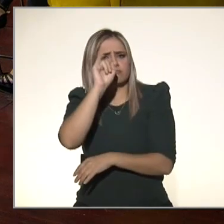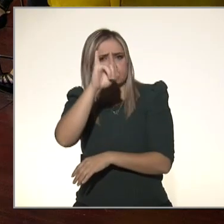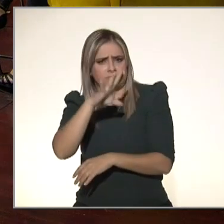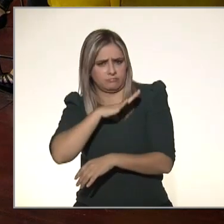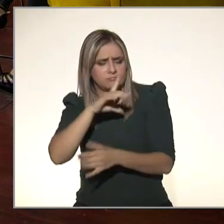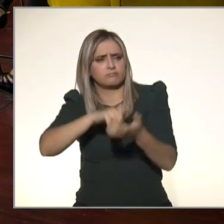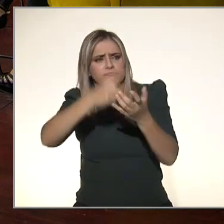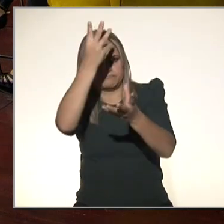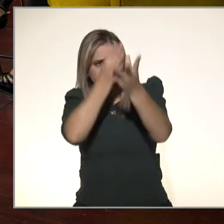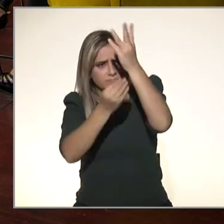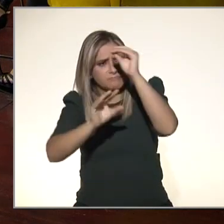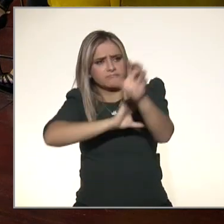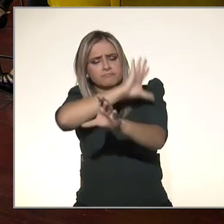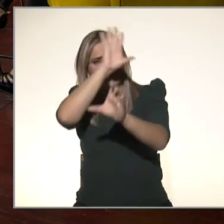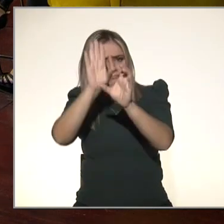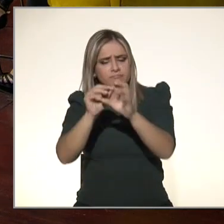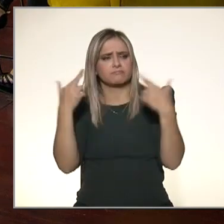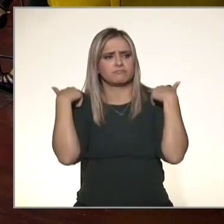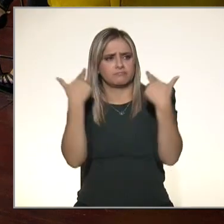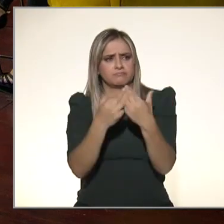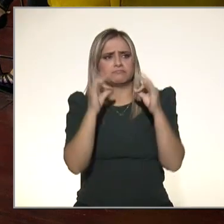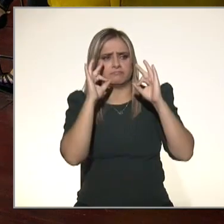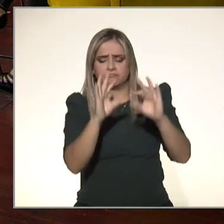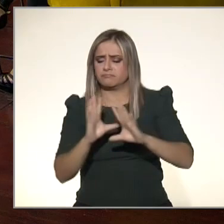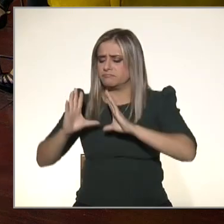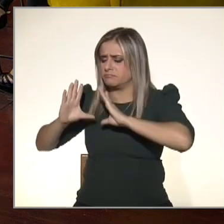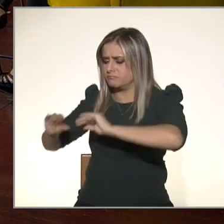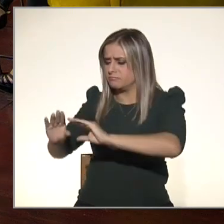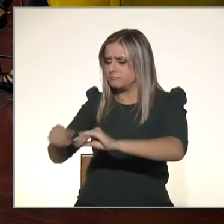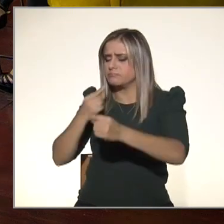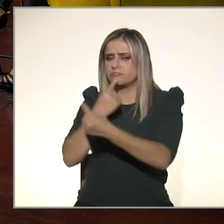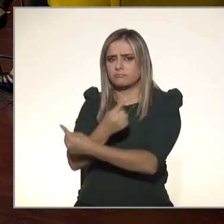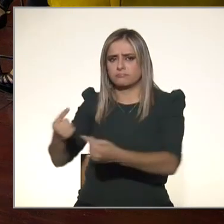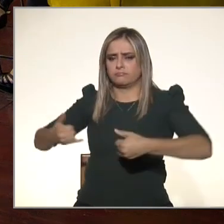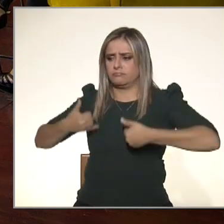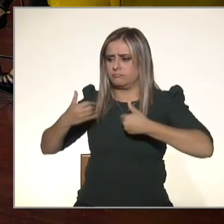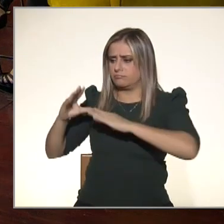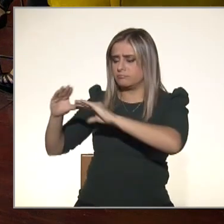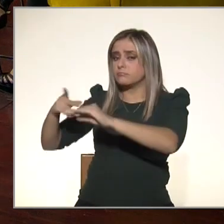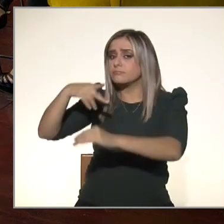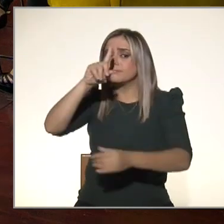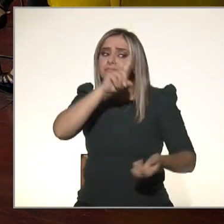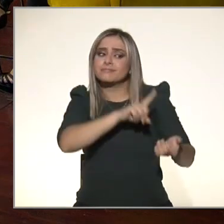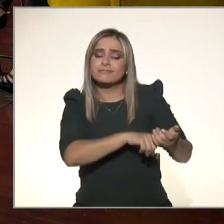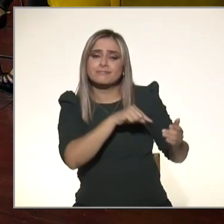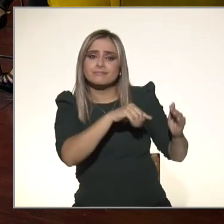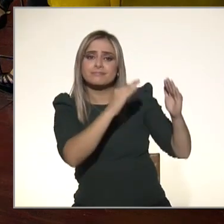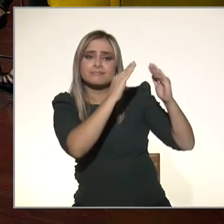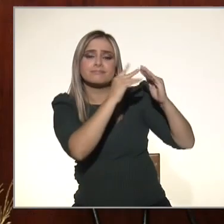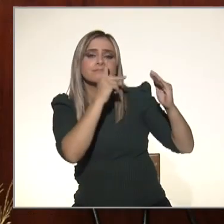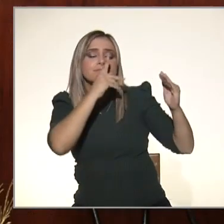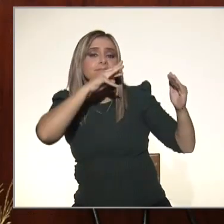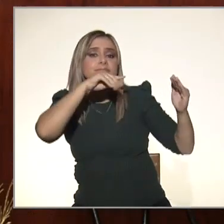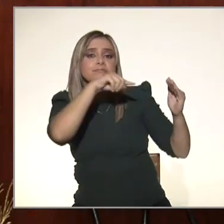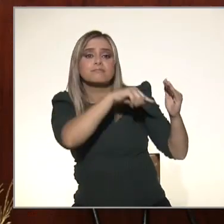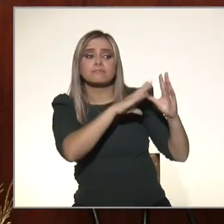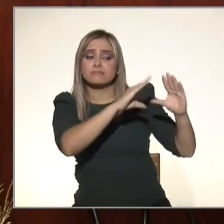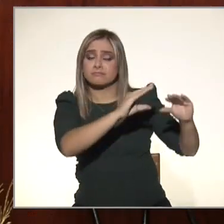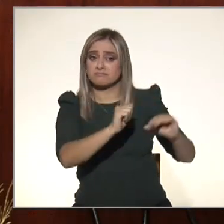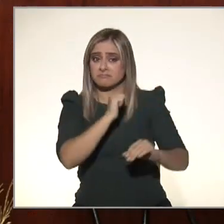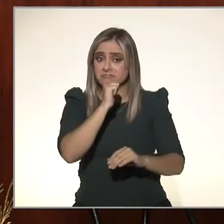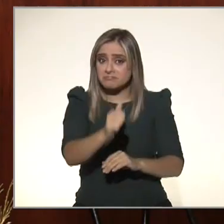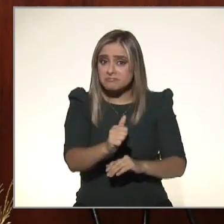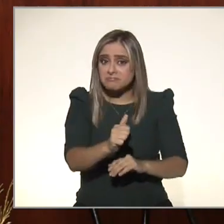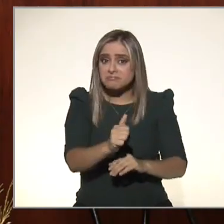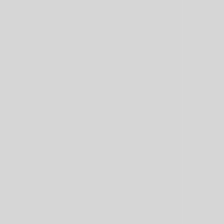todas las herramientas para transmitir la información a los niños y a los jóvenes, pero si desde la casa no vamos transformando esas situaciones,